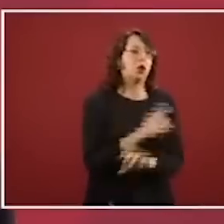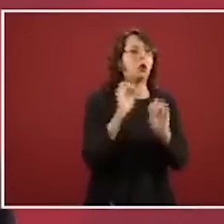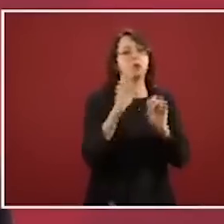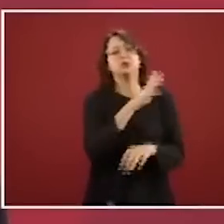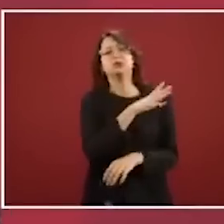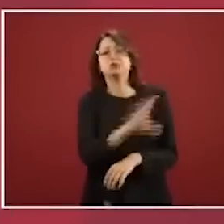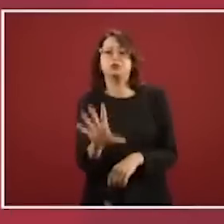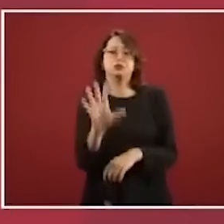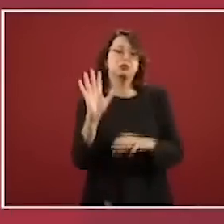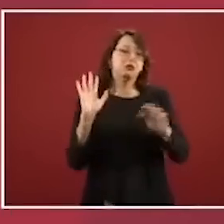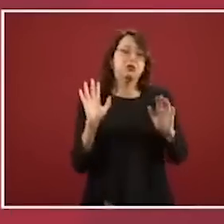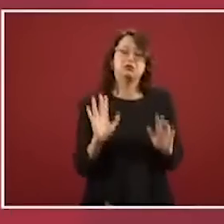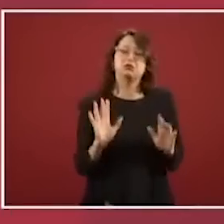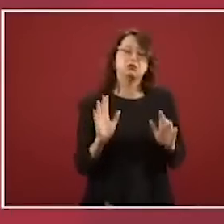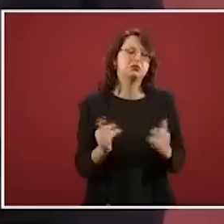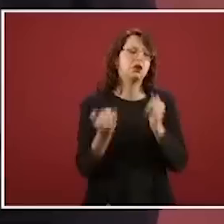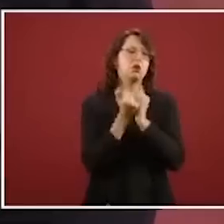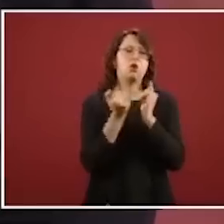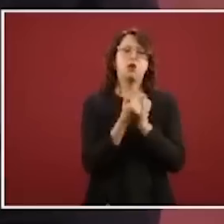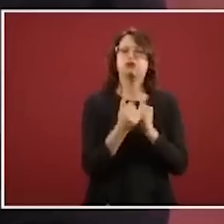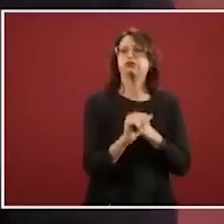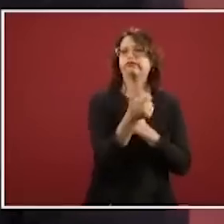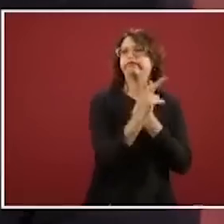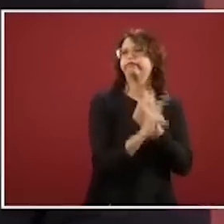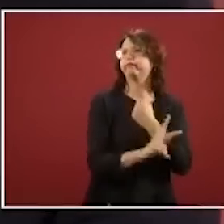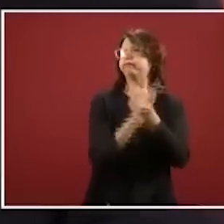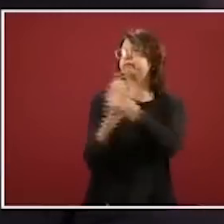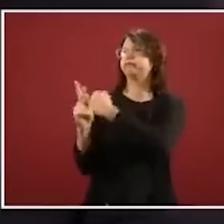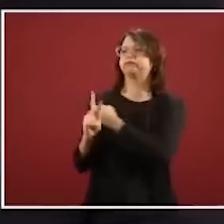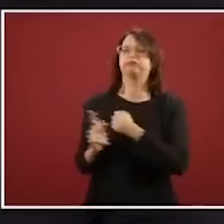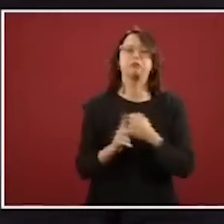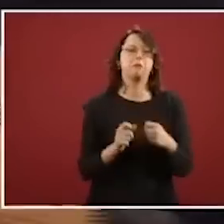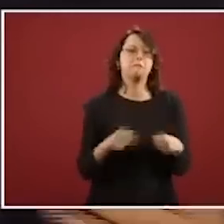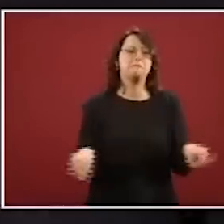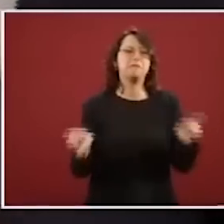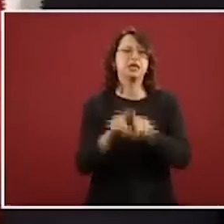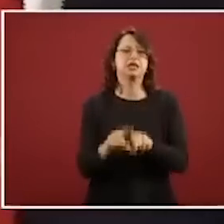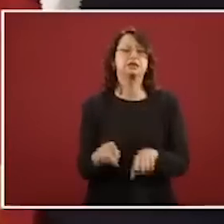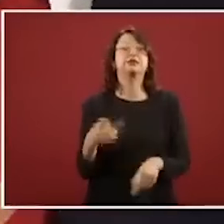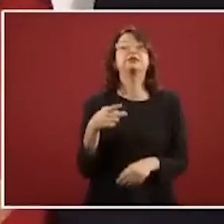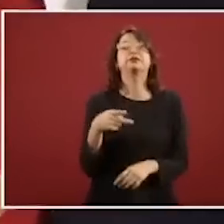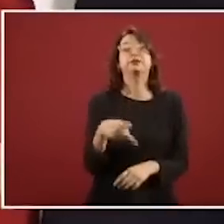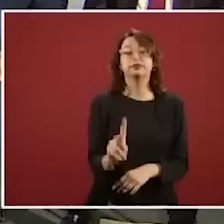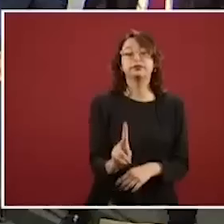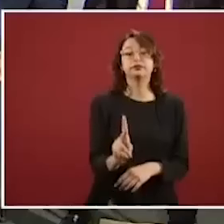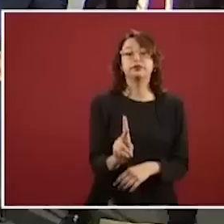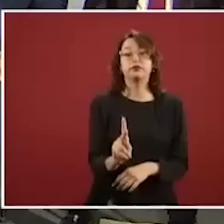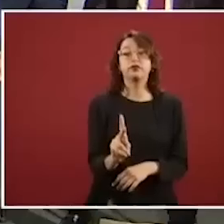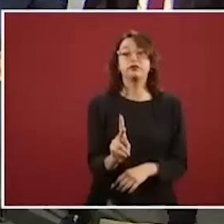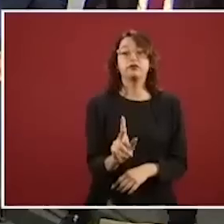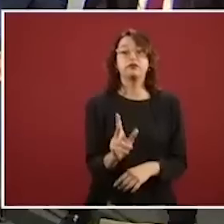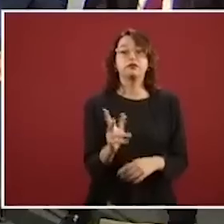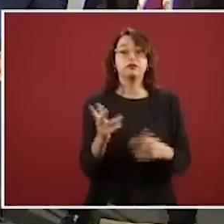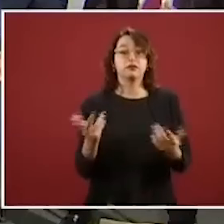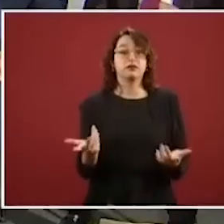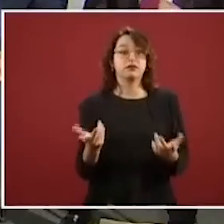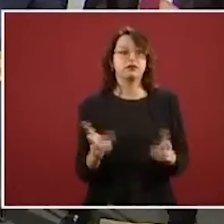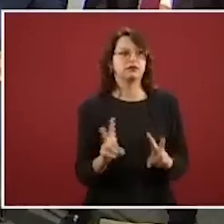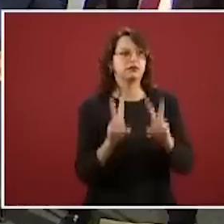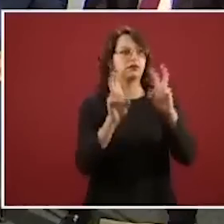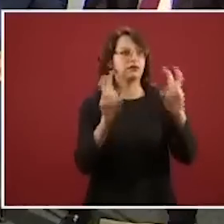rechazarlas. Así es en cualquier país. Sin embargo, como este tema nos